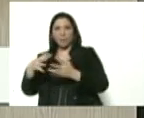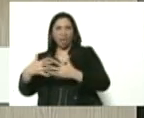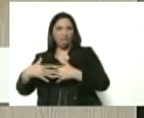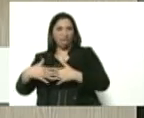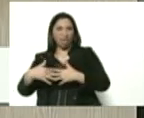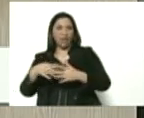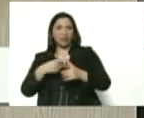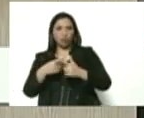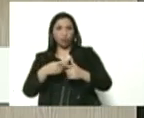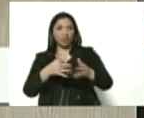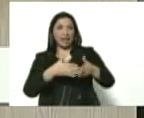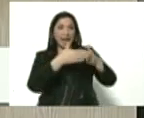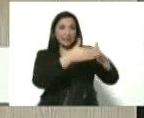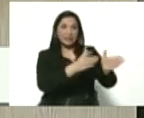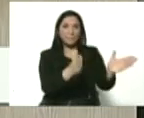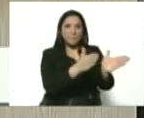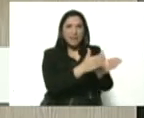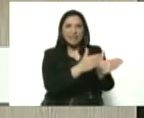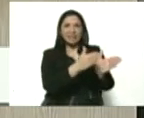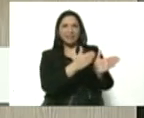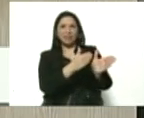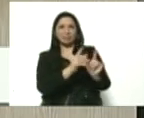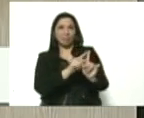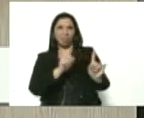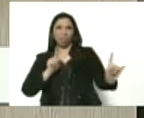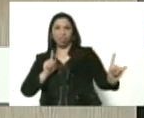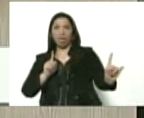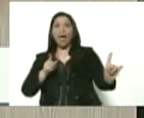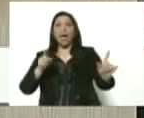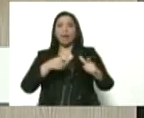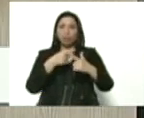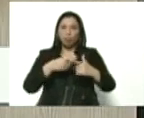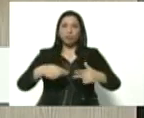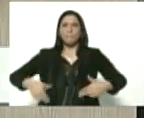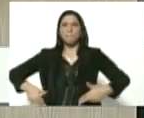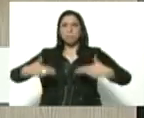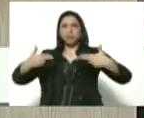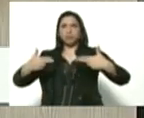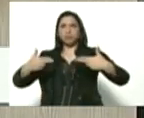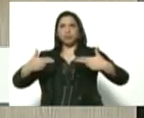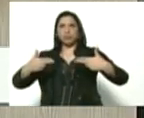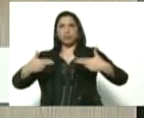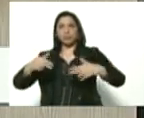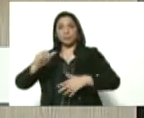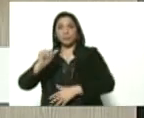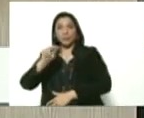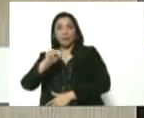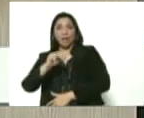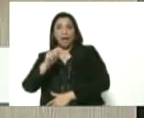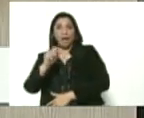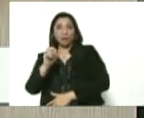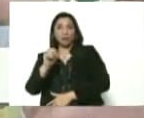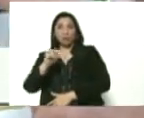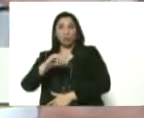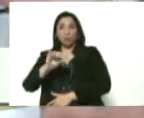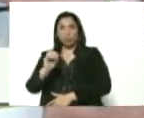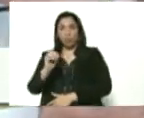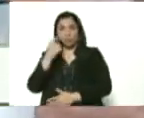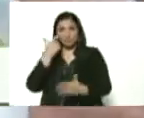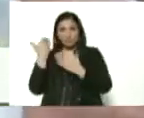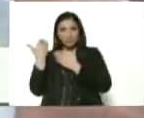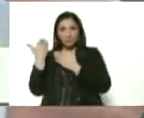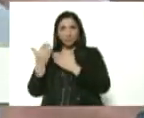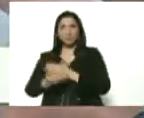desentrañando. Y es que se empieza a dar un enfrentamiento entre Antonio Sequea, Antonio